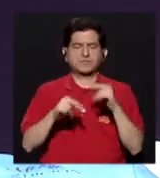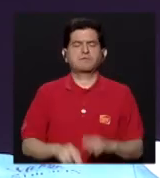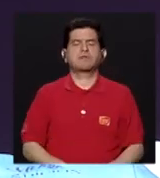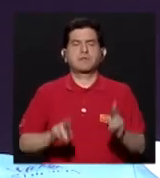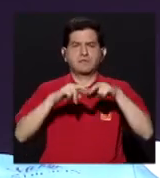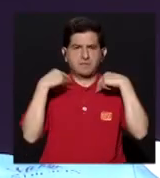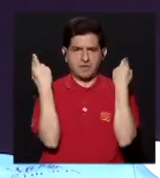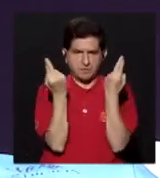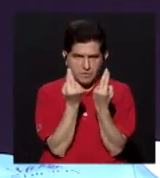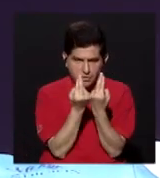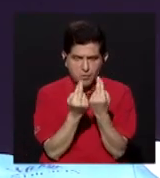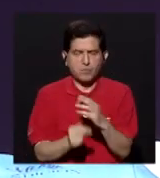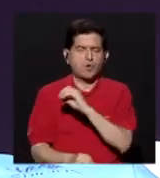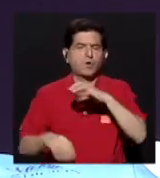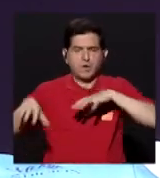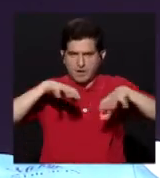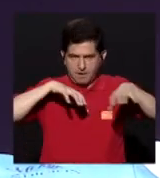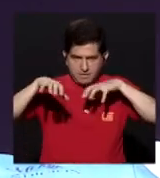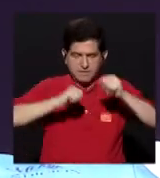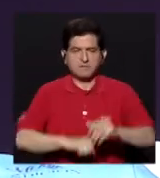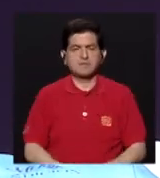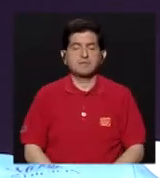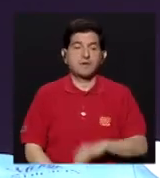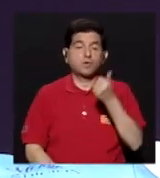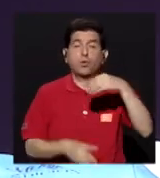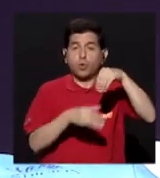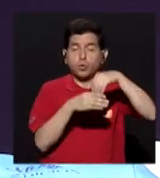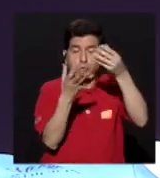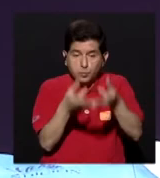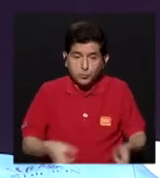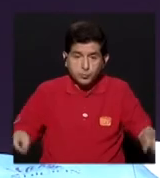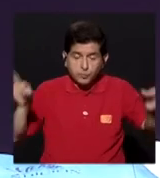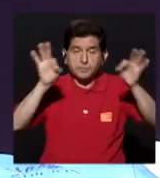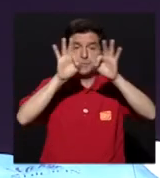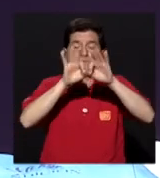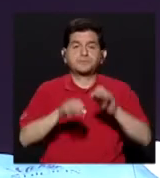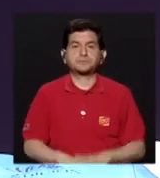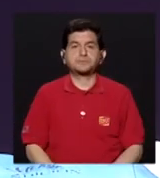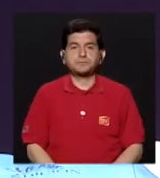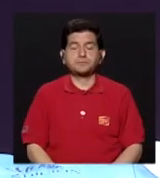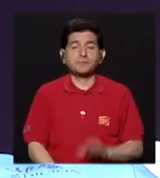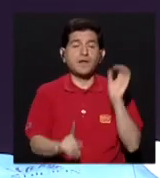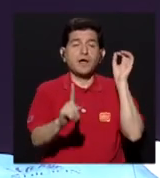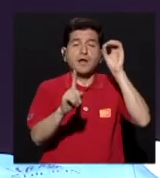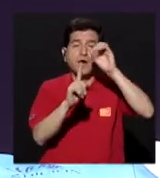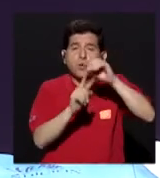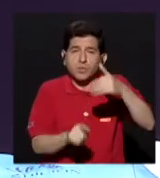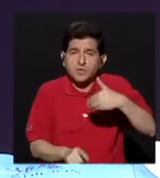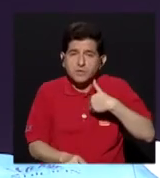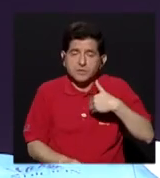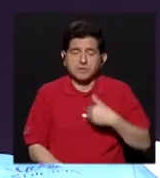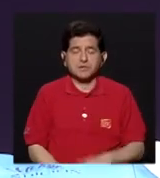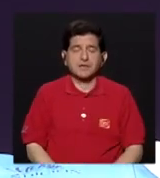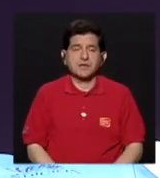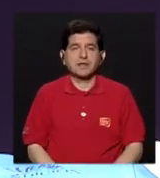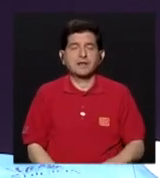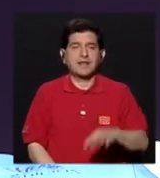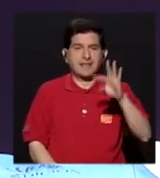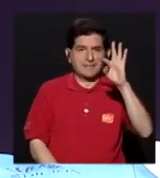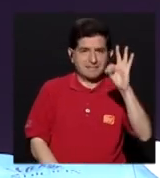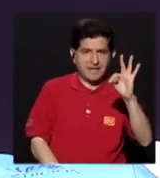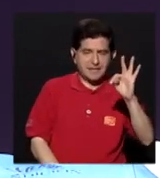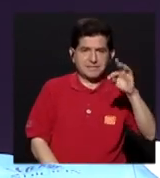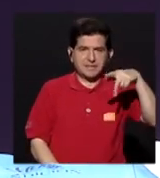las dinámicas, ¿verdad? Este es otro componente importantísimo, que era el gran objetivo de la colega